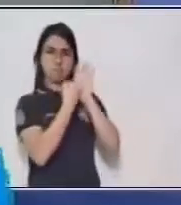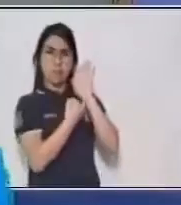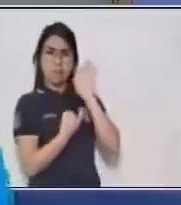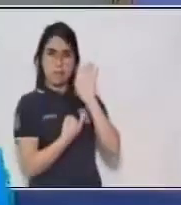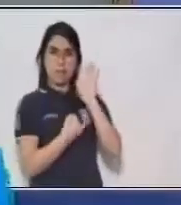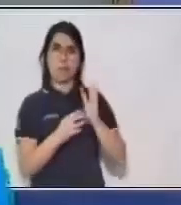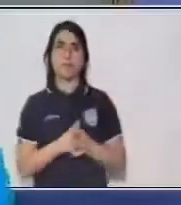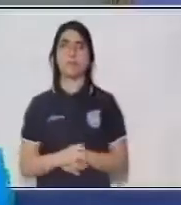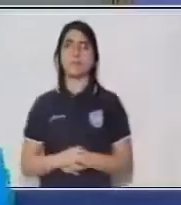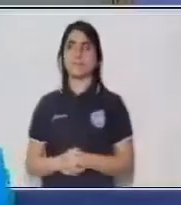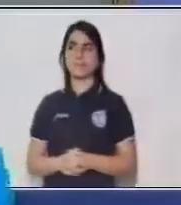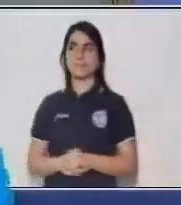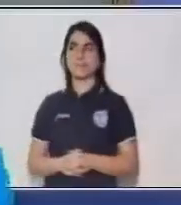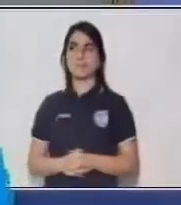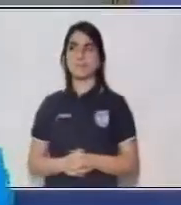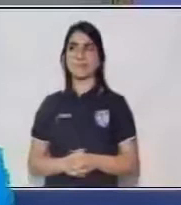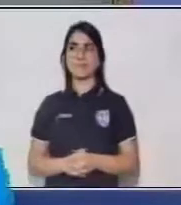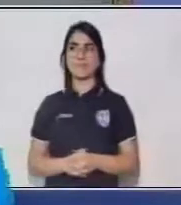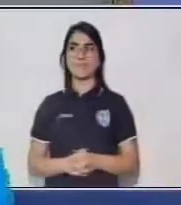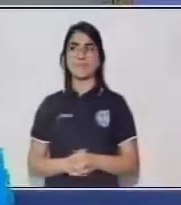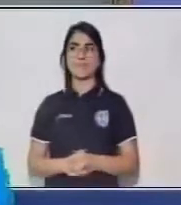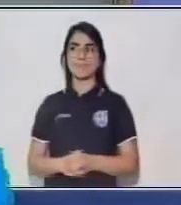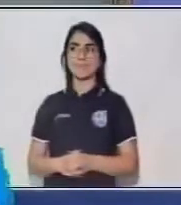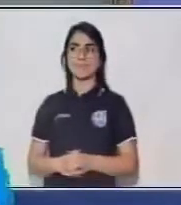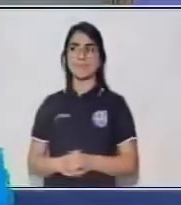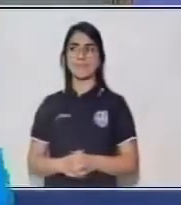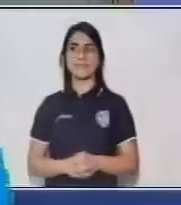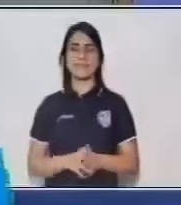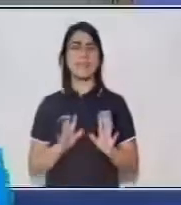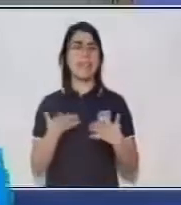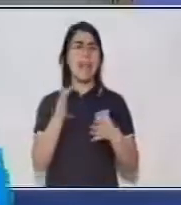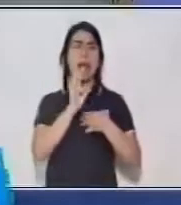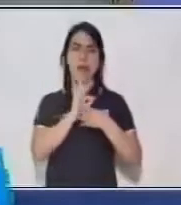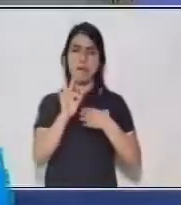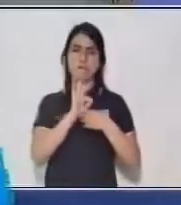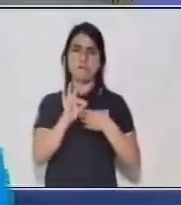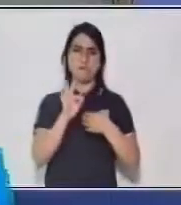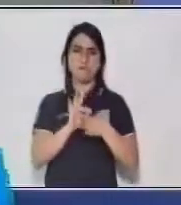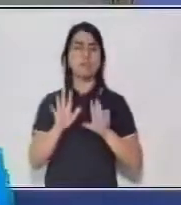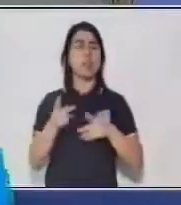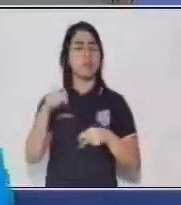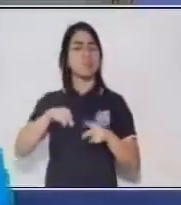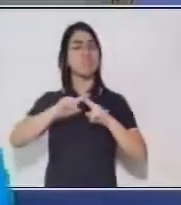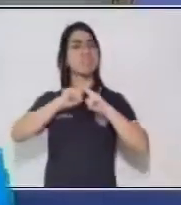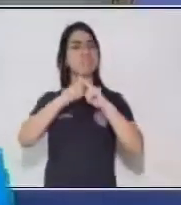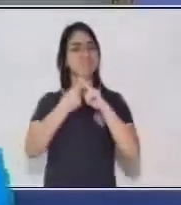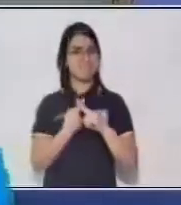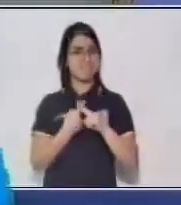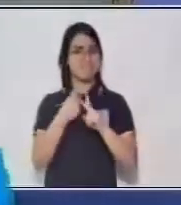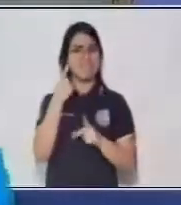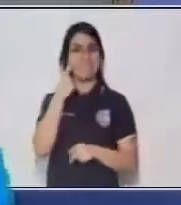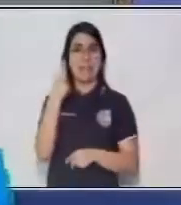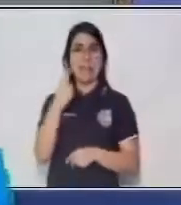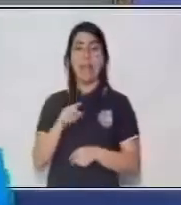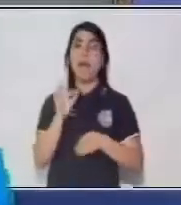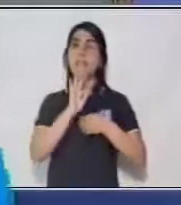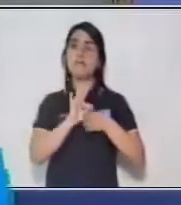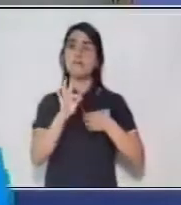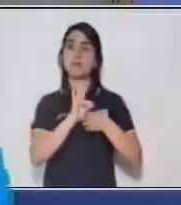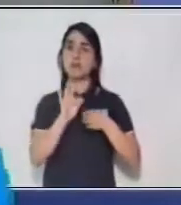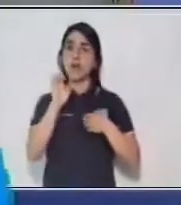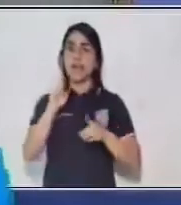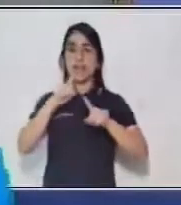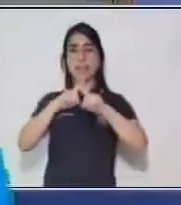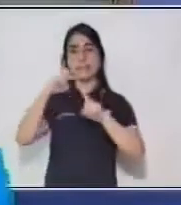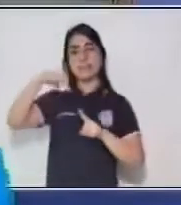a desarrollar lo que son propiamente la gráfica de las funciones y vamos a iniciar con la función exponencial.